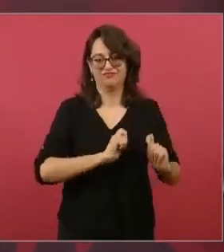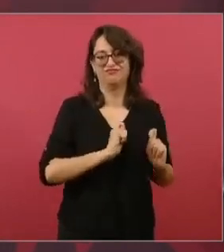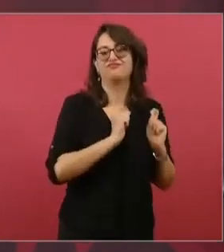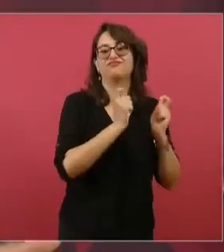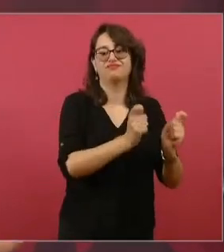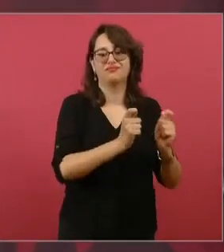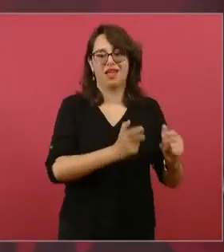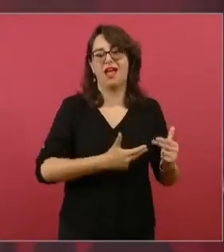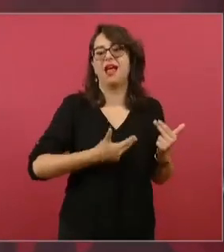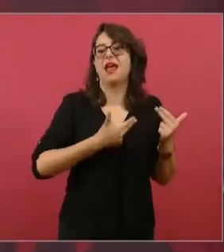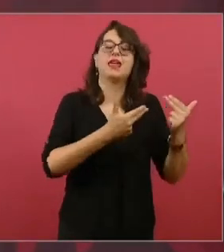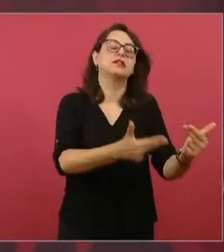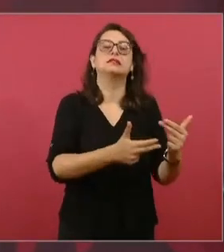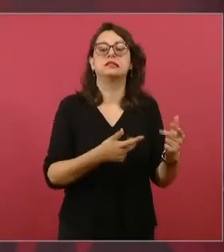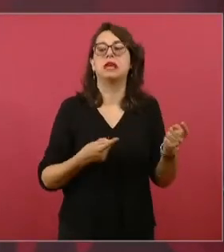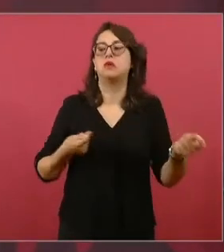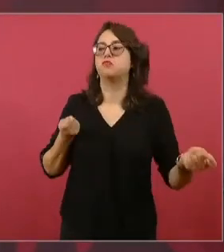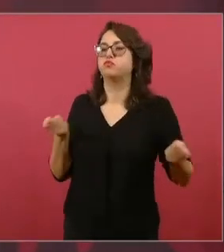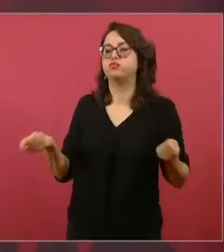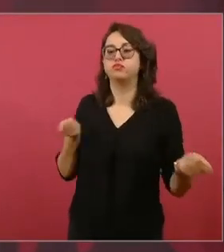Ese es el que va